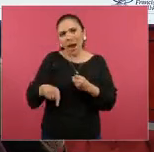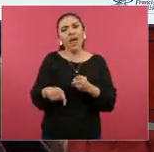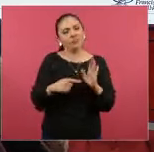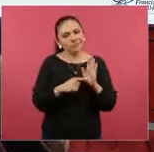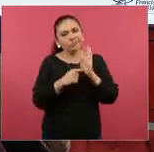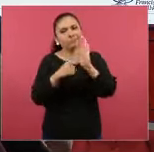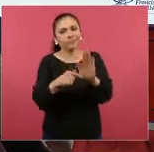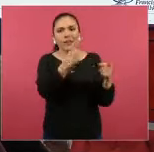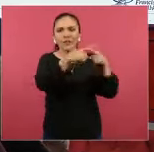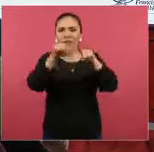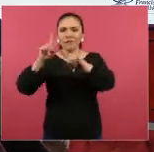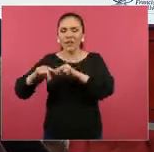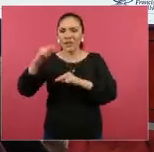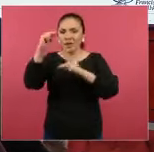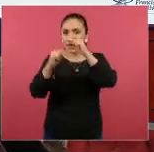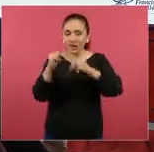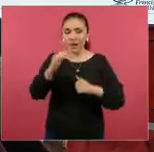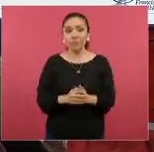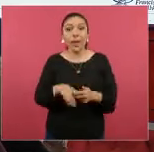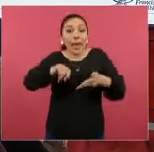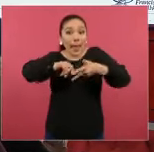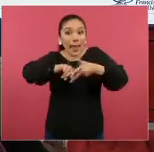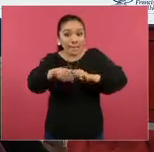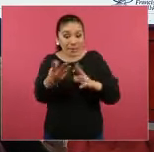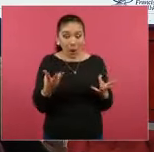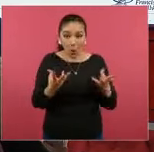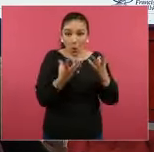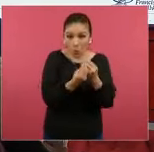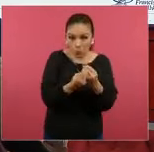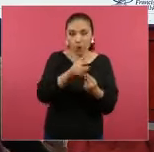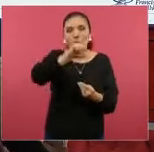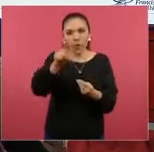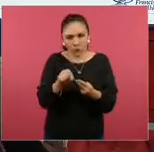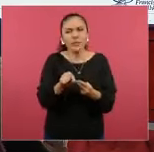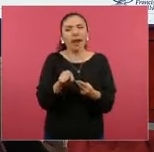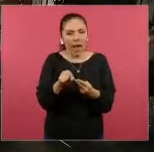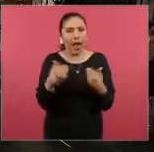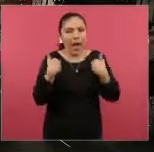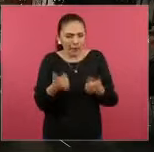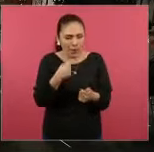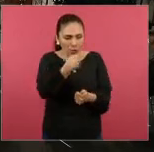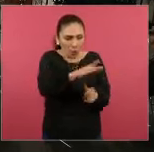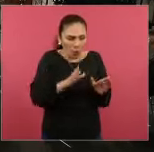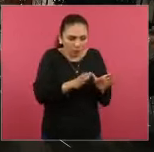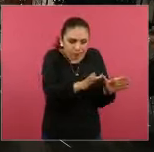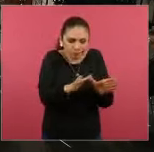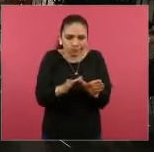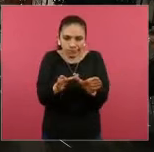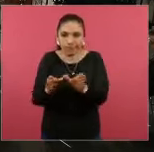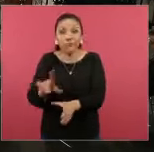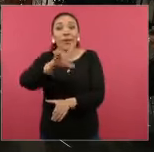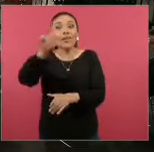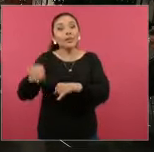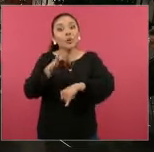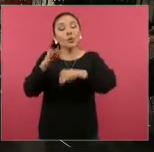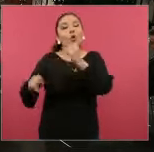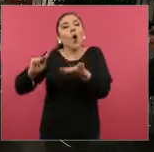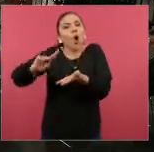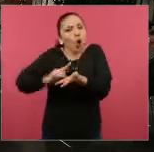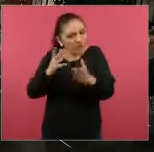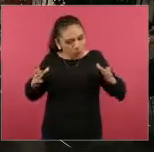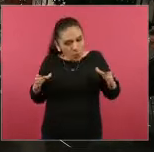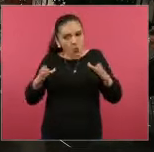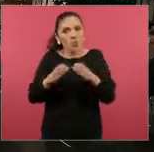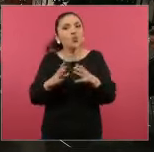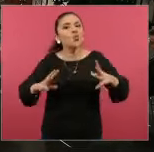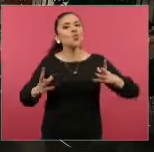esos contenidos. Empezamos juntos, tomamos particularidades, tomamos específico de cada uno, pero regresamos otra vez y